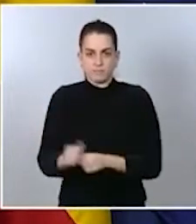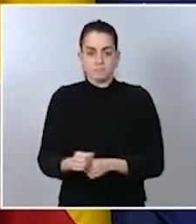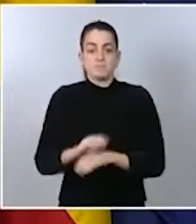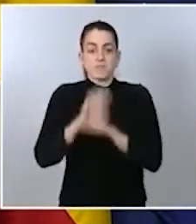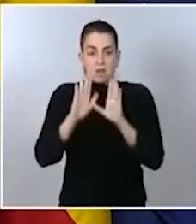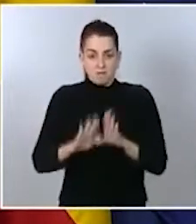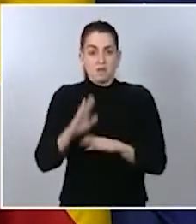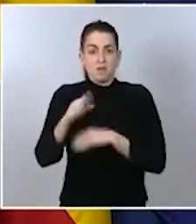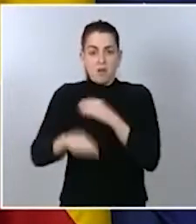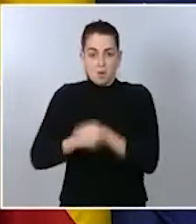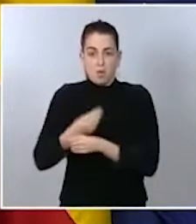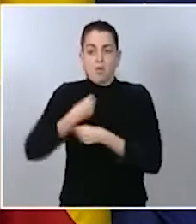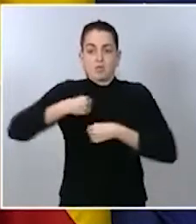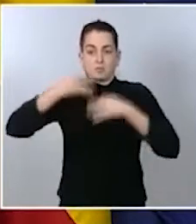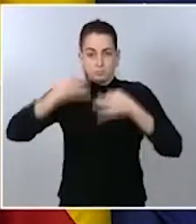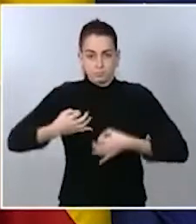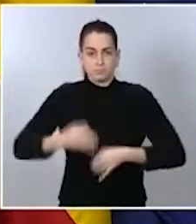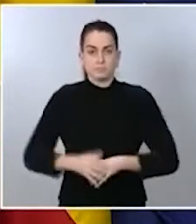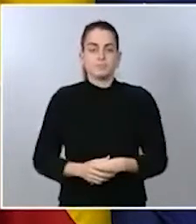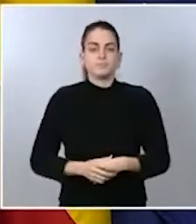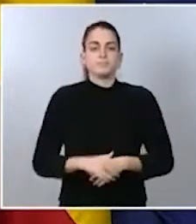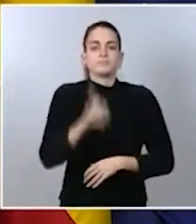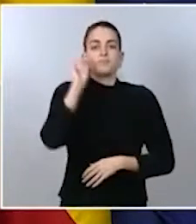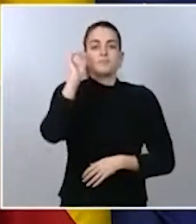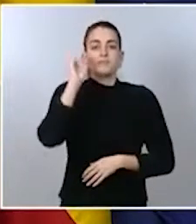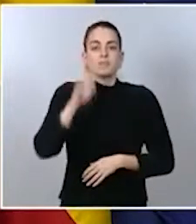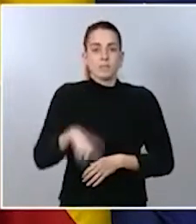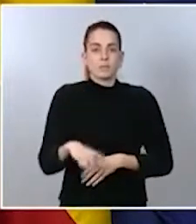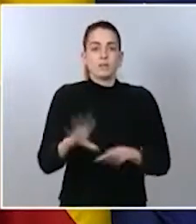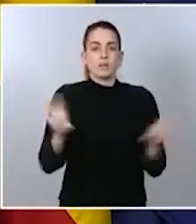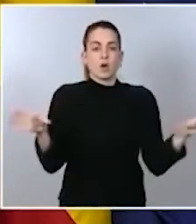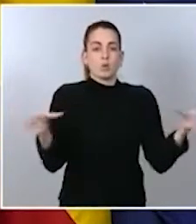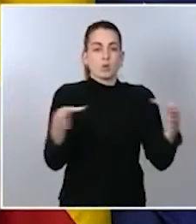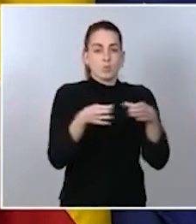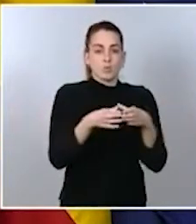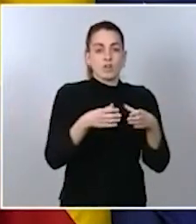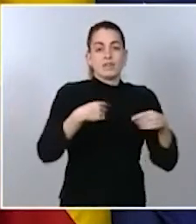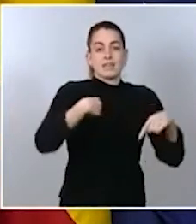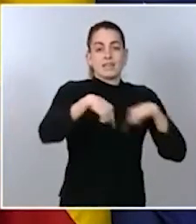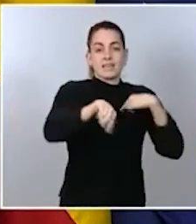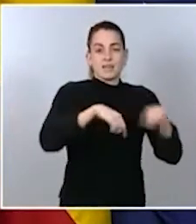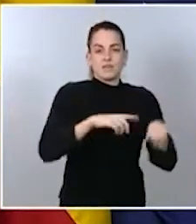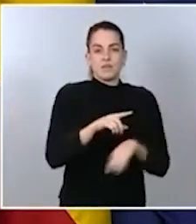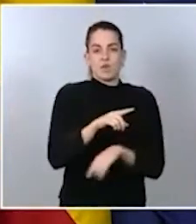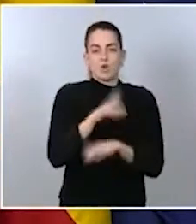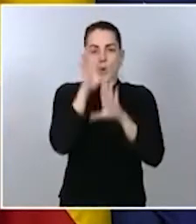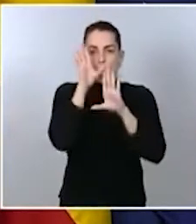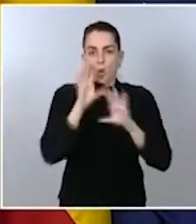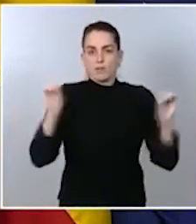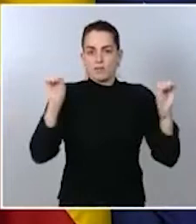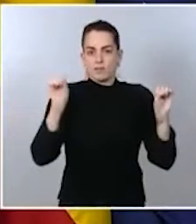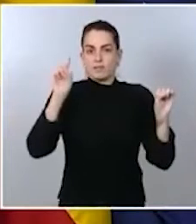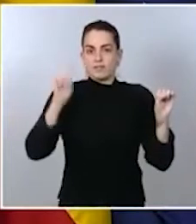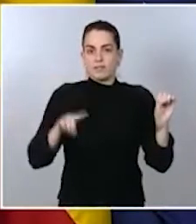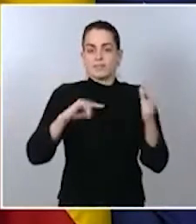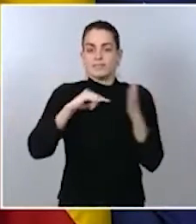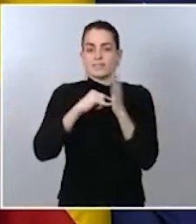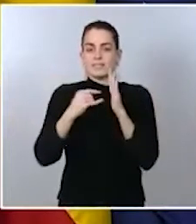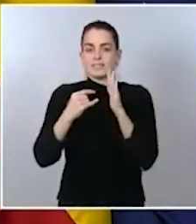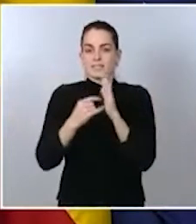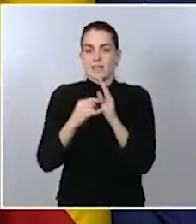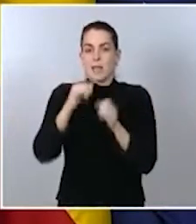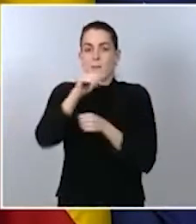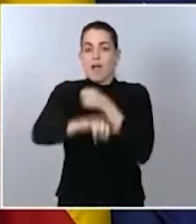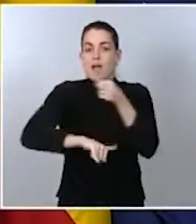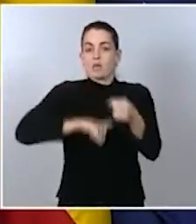también se prepararon las agrupaciones de tráfico de la guardia civil y el sistema de aeropuertos y el transporte